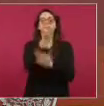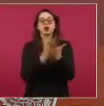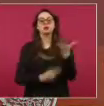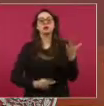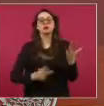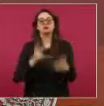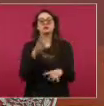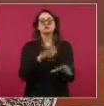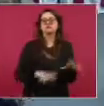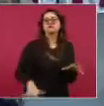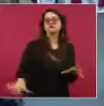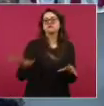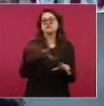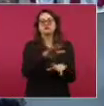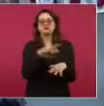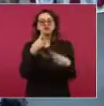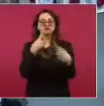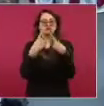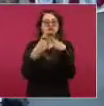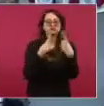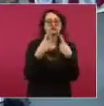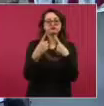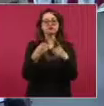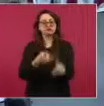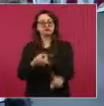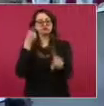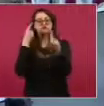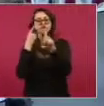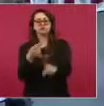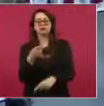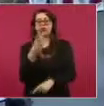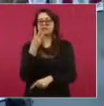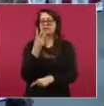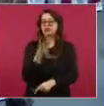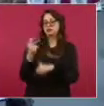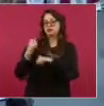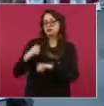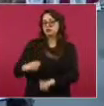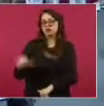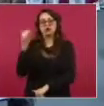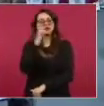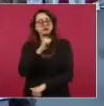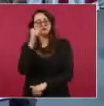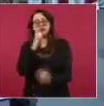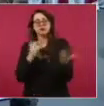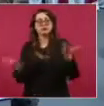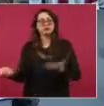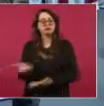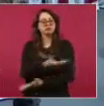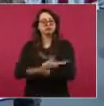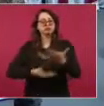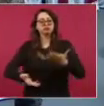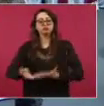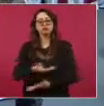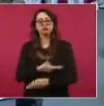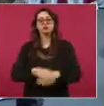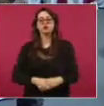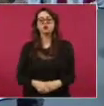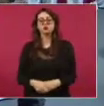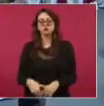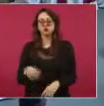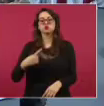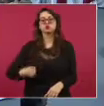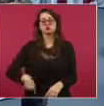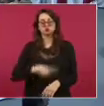públicos y sociales de diálogo con el método del tripartismo. Nuestra participación es y ha